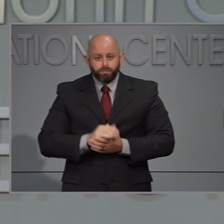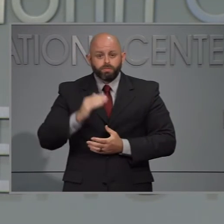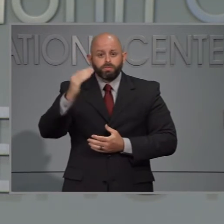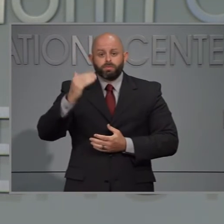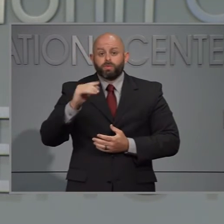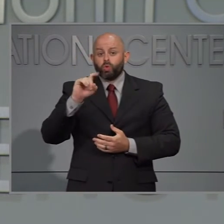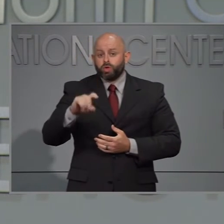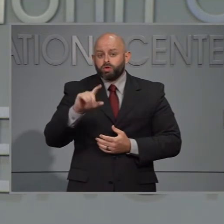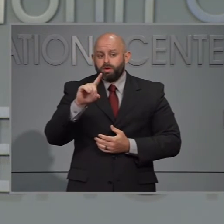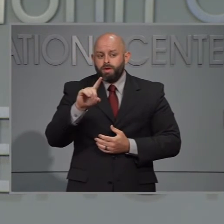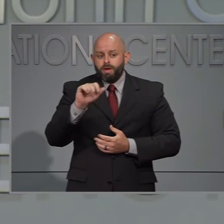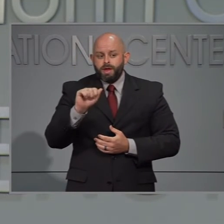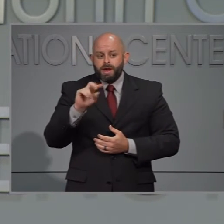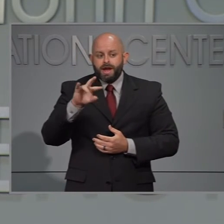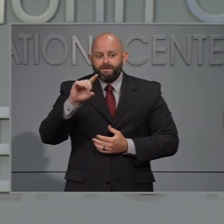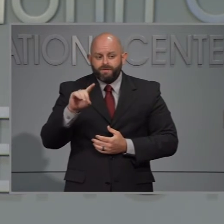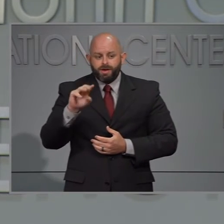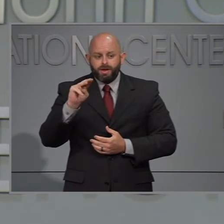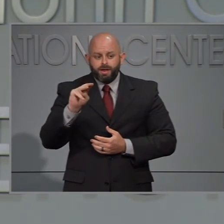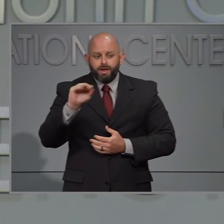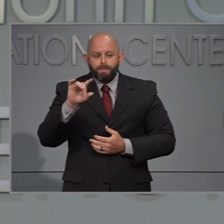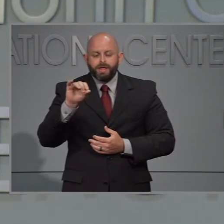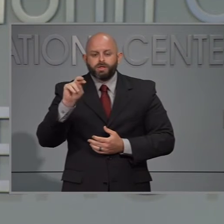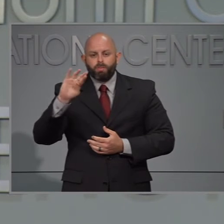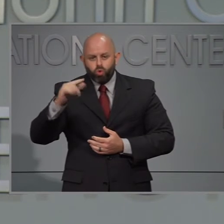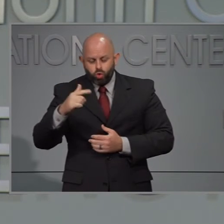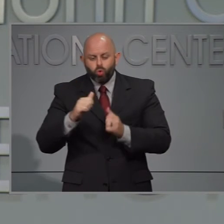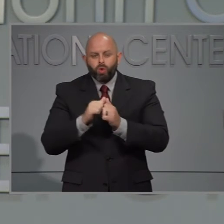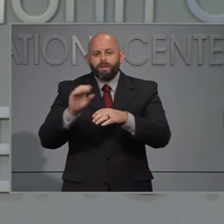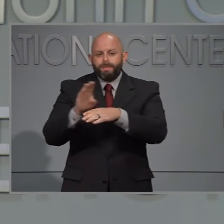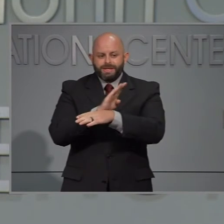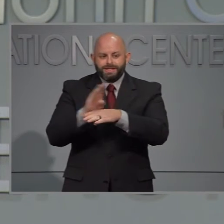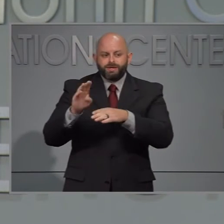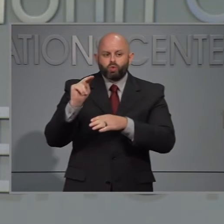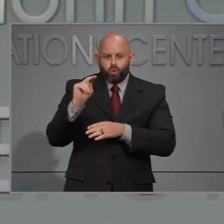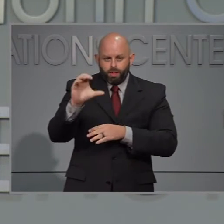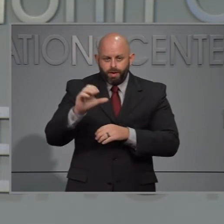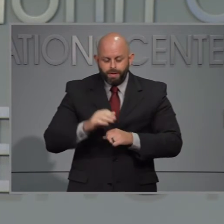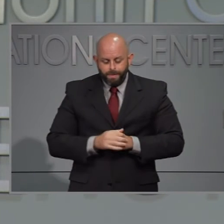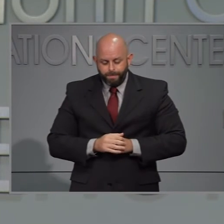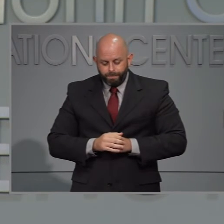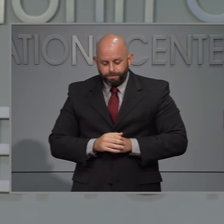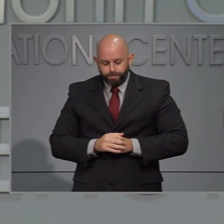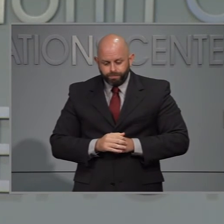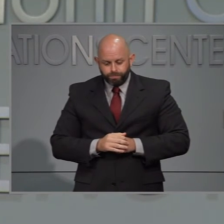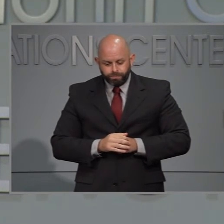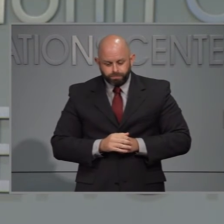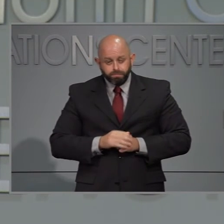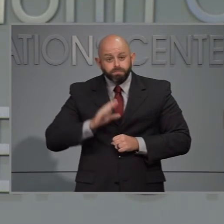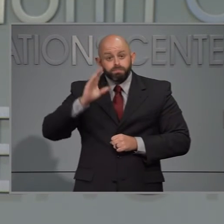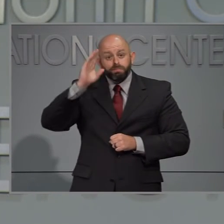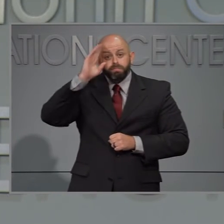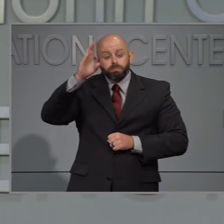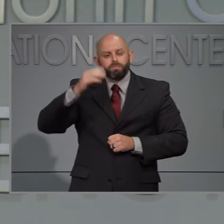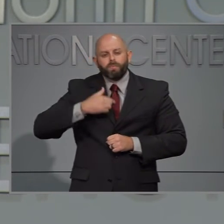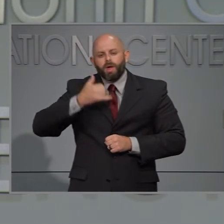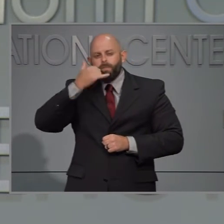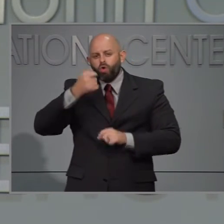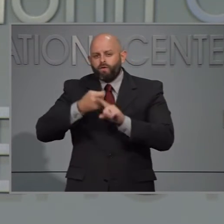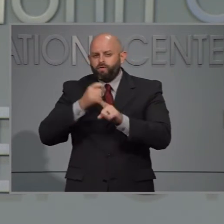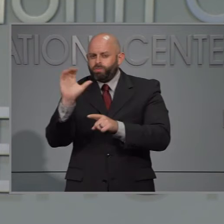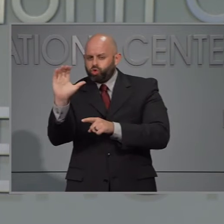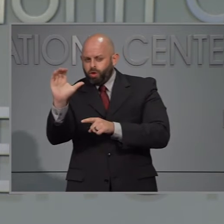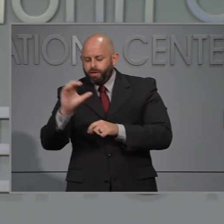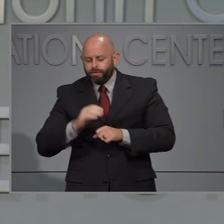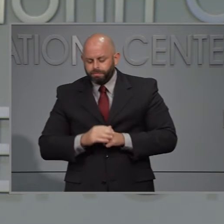David Miltenberg, Business North Carolina, de Charlotte. ¿Cuáles son sus proyecciones en cuanto